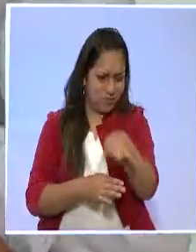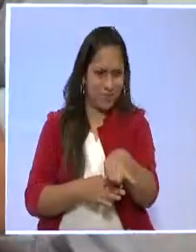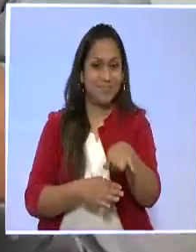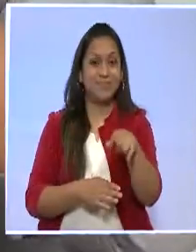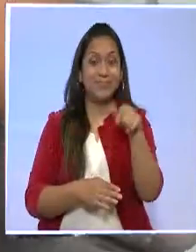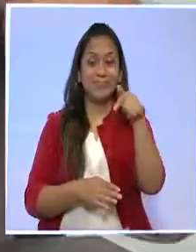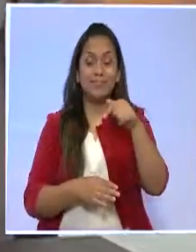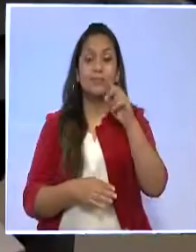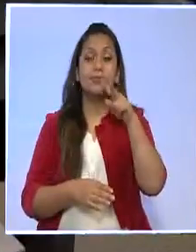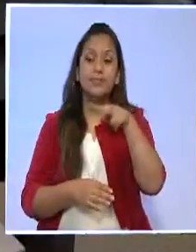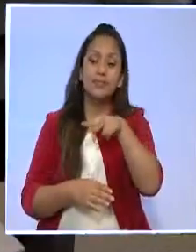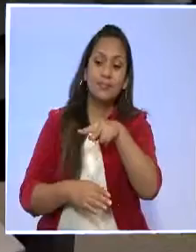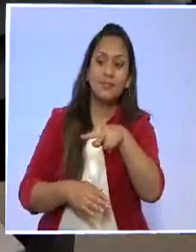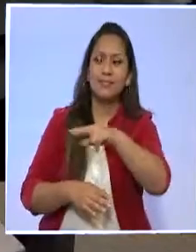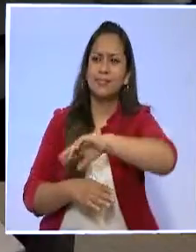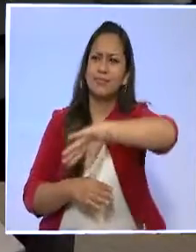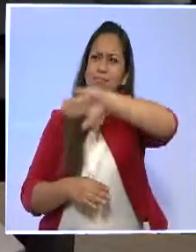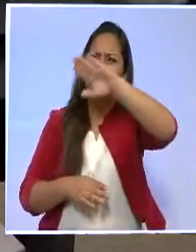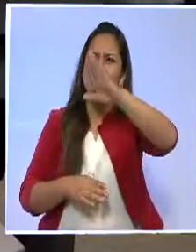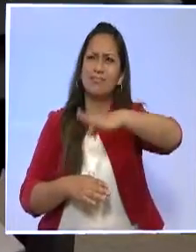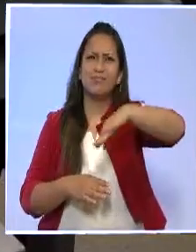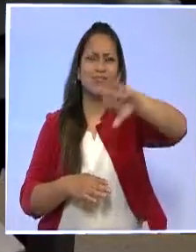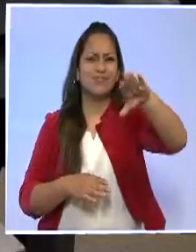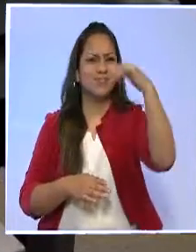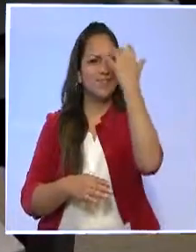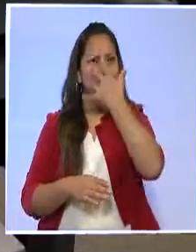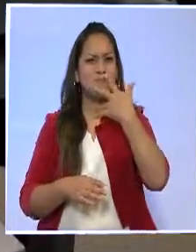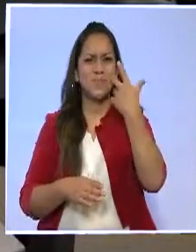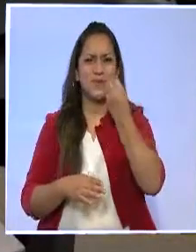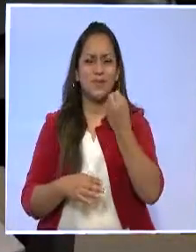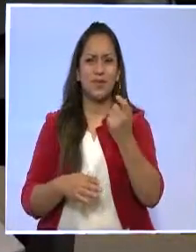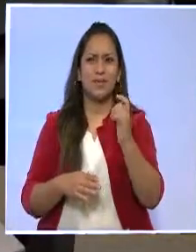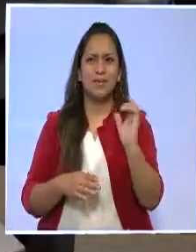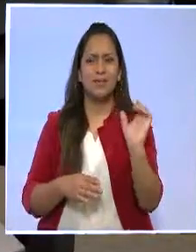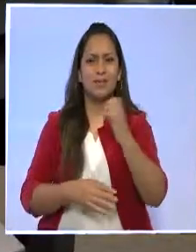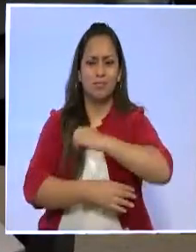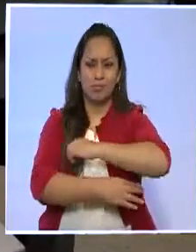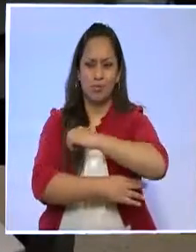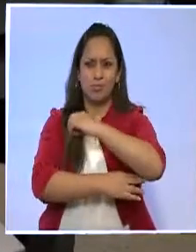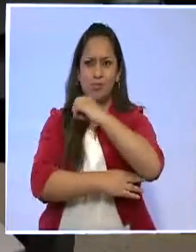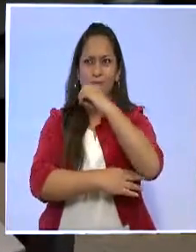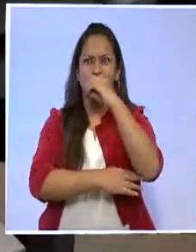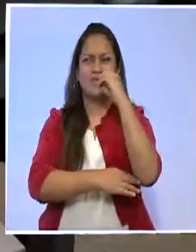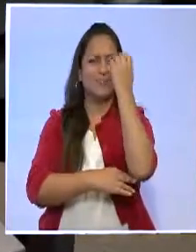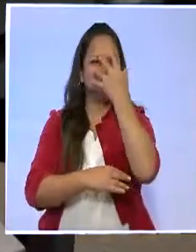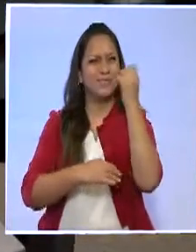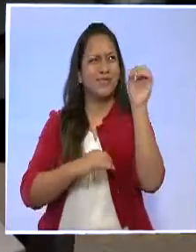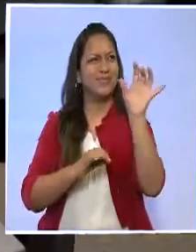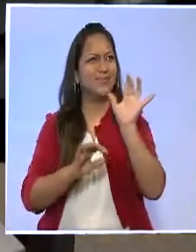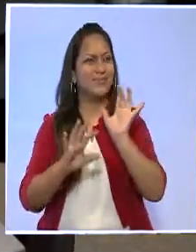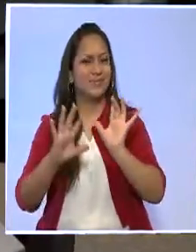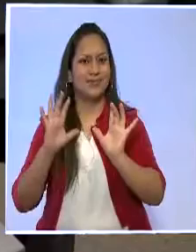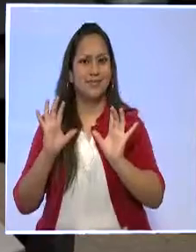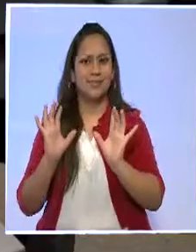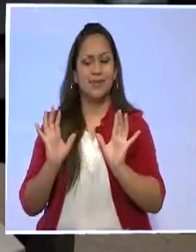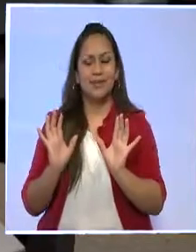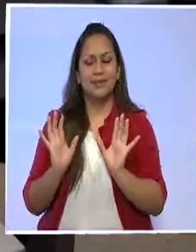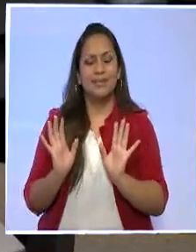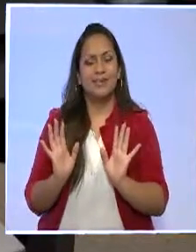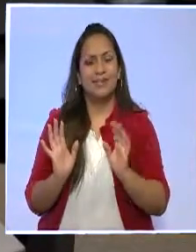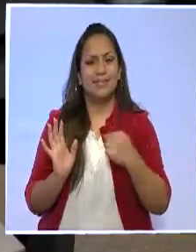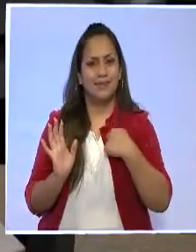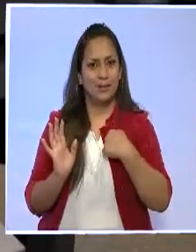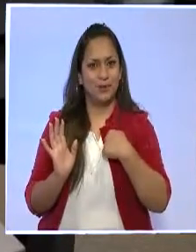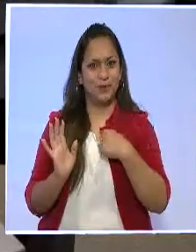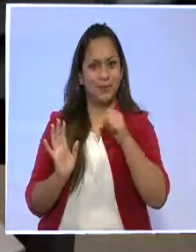andinos con una totales visualmente es otro otro extremo a ver cuando se llega de cualquier lado ramón yo